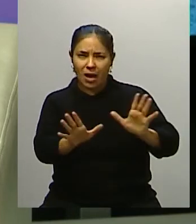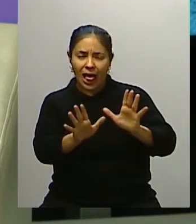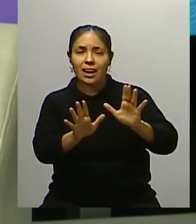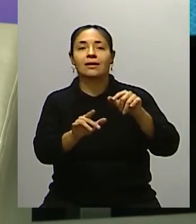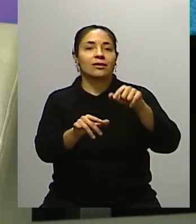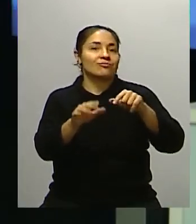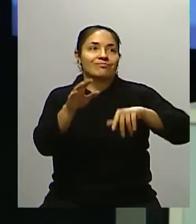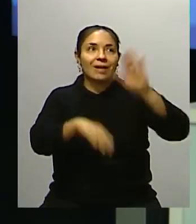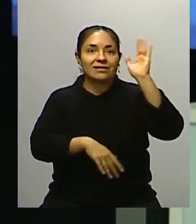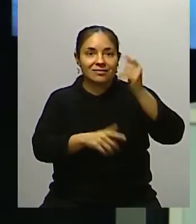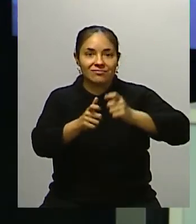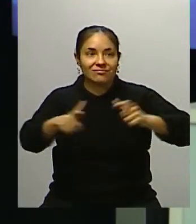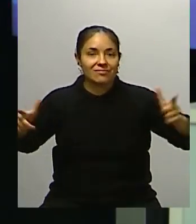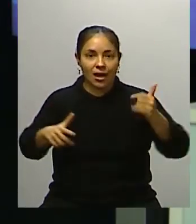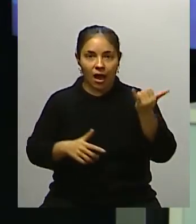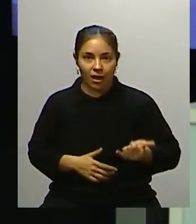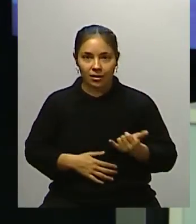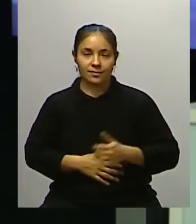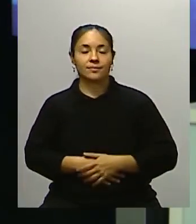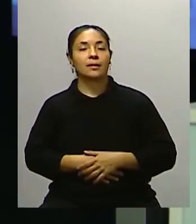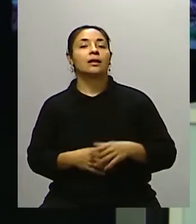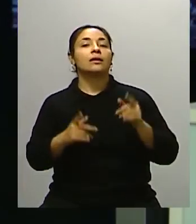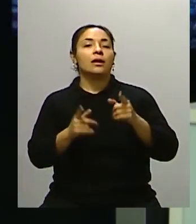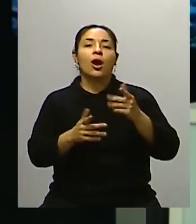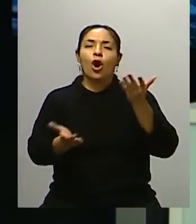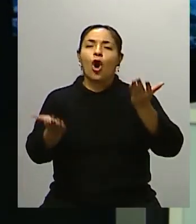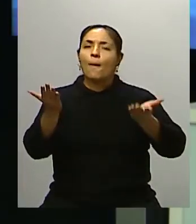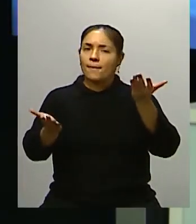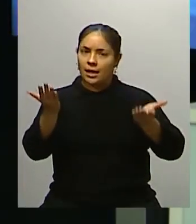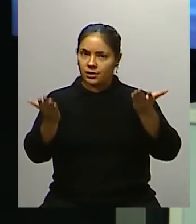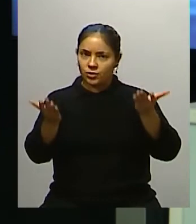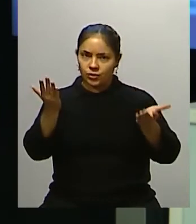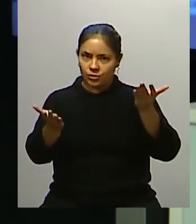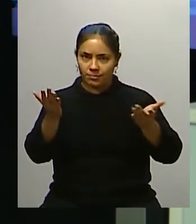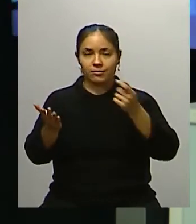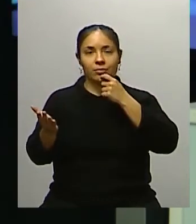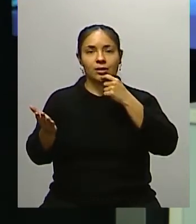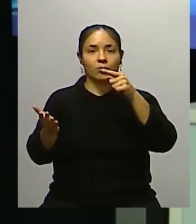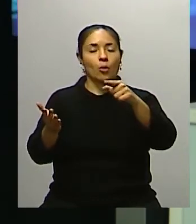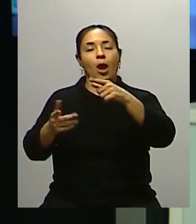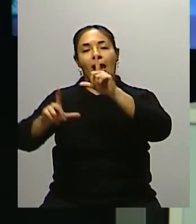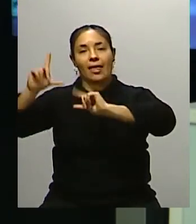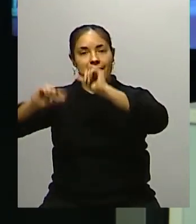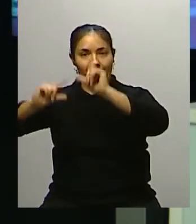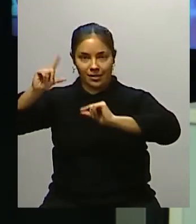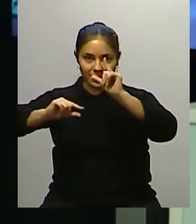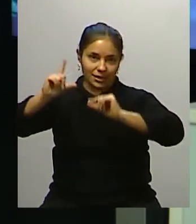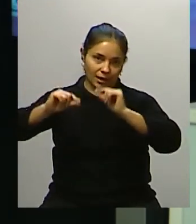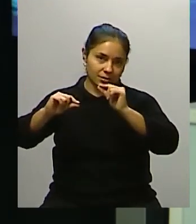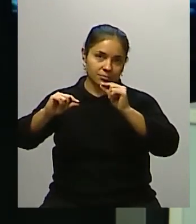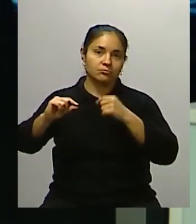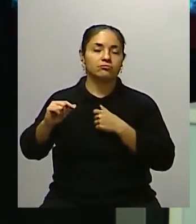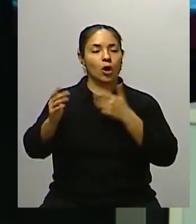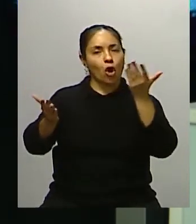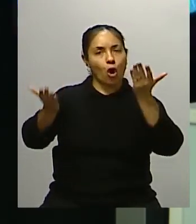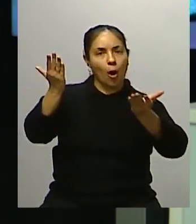tiempo. Si tenemos que hacer una comparación, ¿no? Y vos citabas un poco las estadísticas, y tenemos que hacer esa